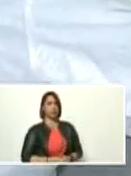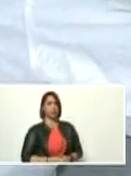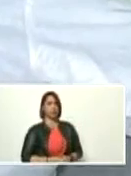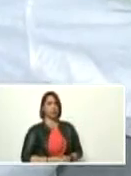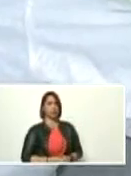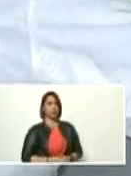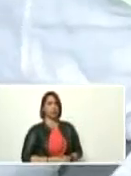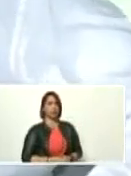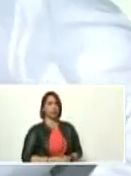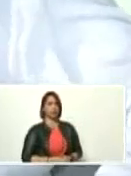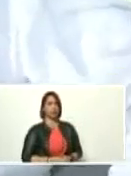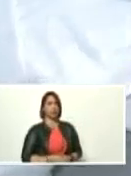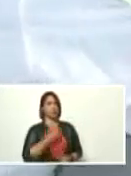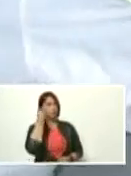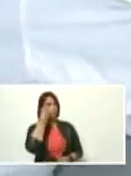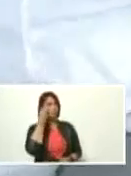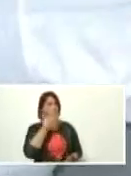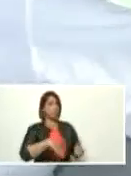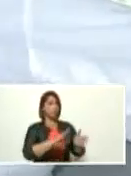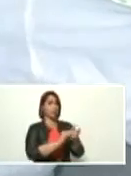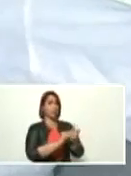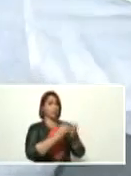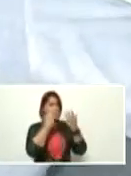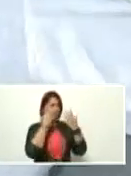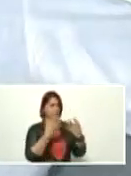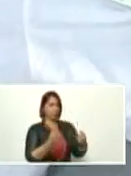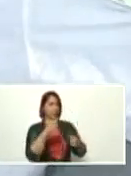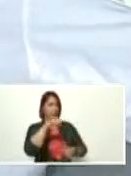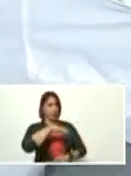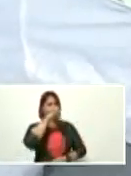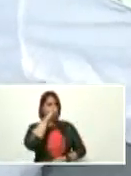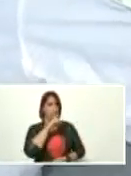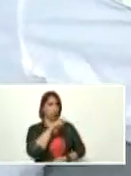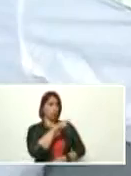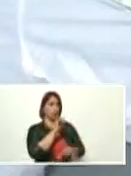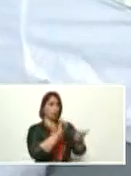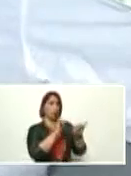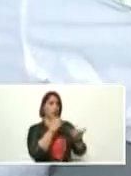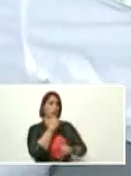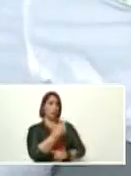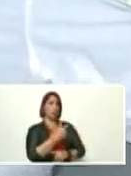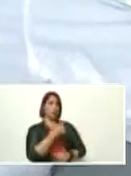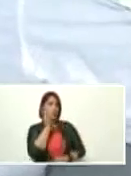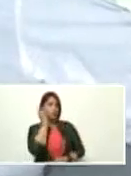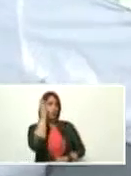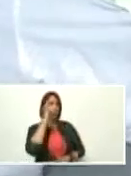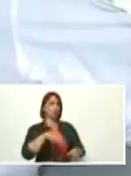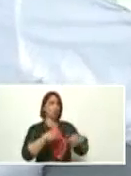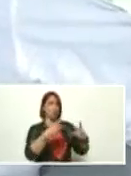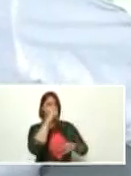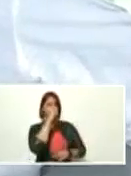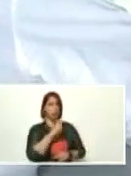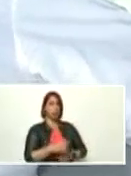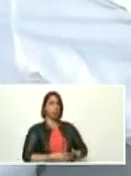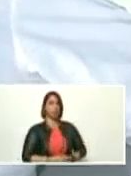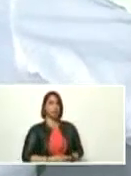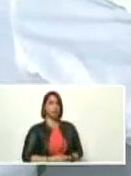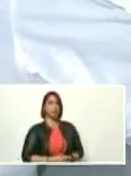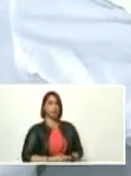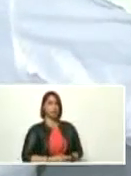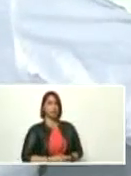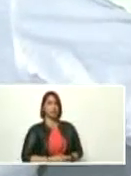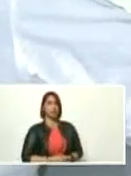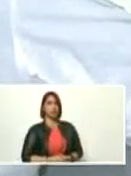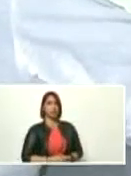de repensarnos y entender esta época. Usted lo ha llamado el surgimiento de una nueva época.